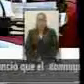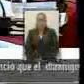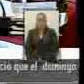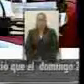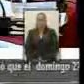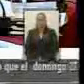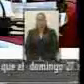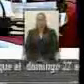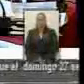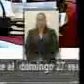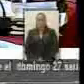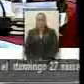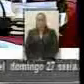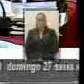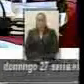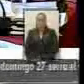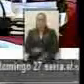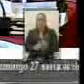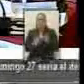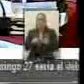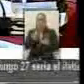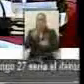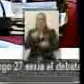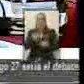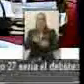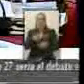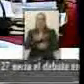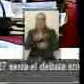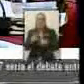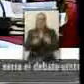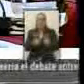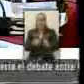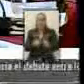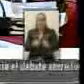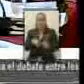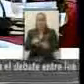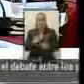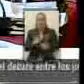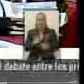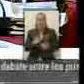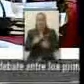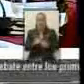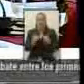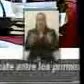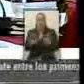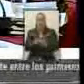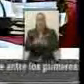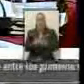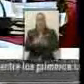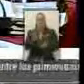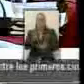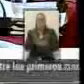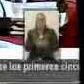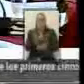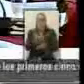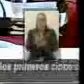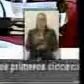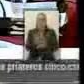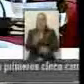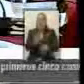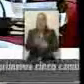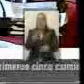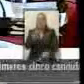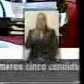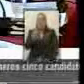Agroindustriales o Azucareros, que dependen de ellos, porque aquí han estado los dirigentes, se han ido al comedor del Congreso y han pedido una factura en nombre de Pomalca. Eso ya lo